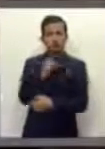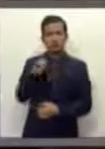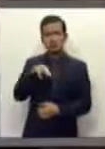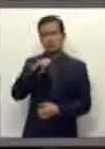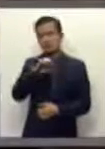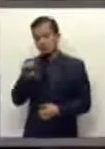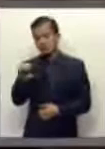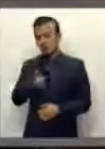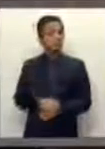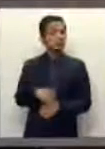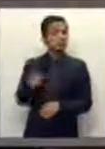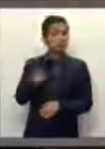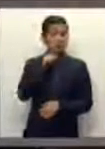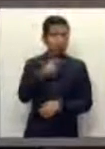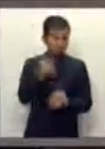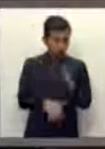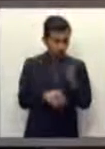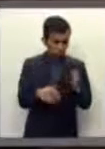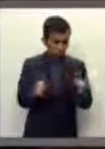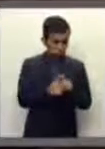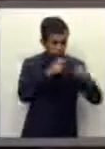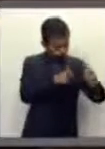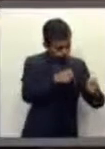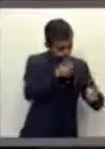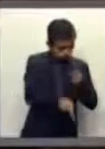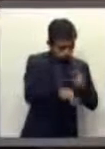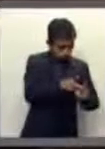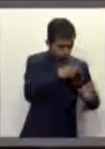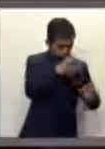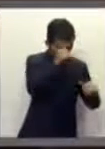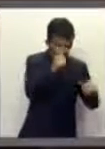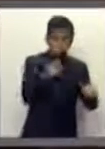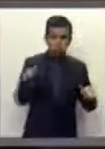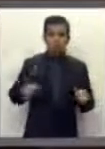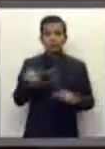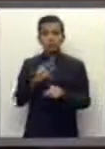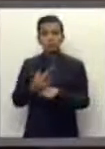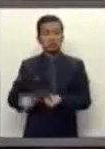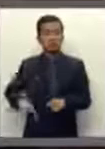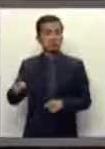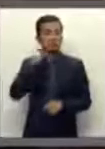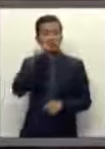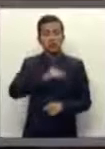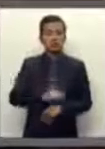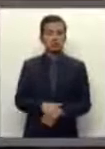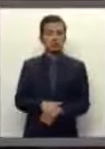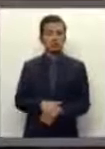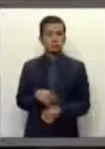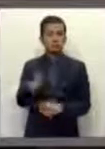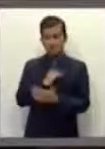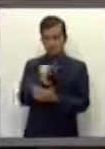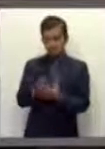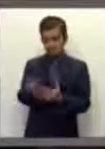de negociación con la Secretaría de Gobernación. El informe es la descripción de un país que